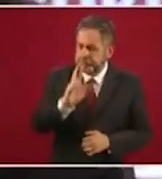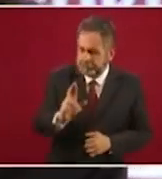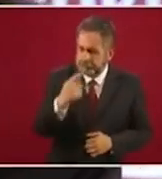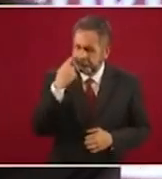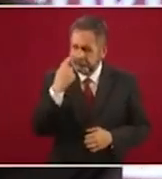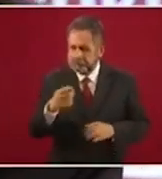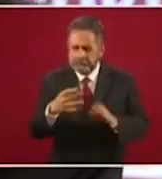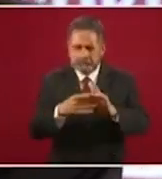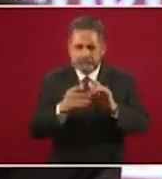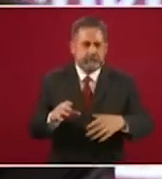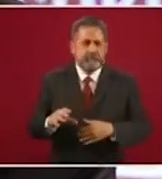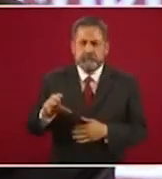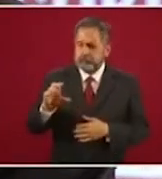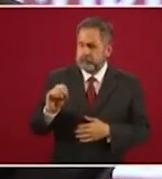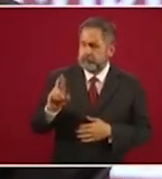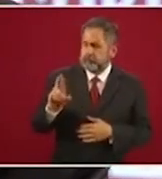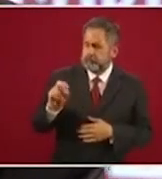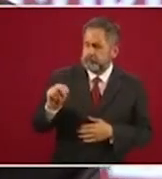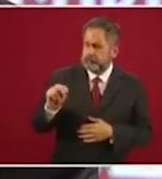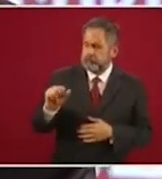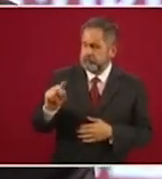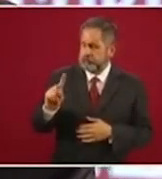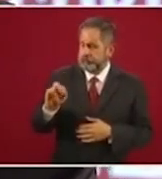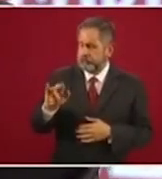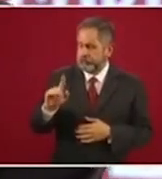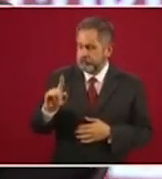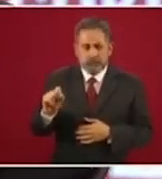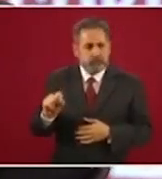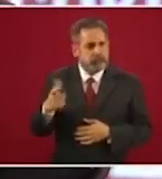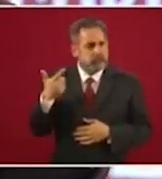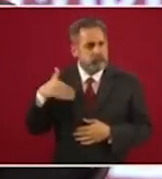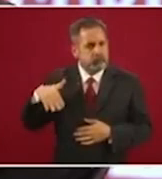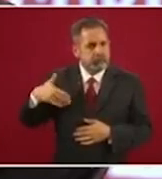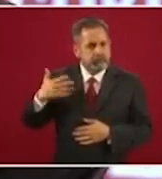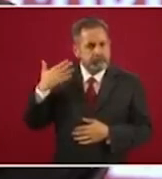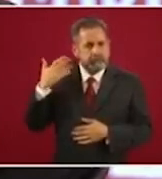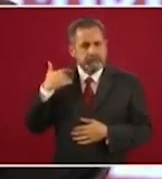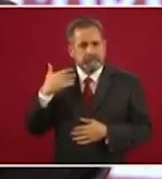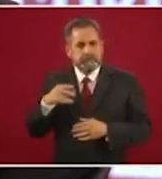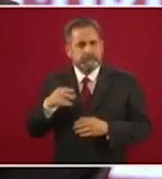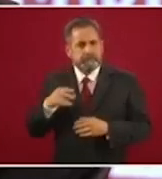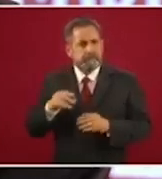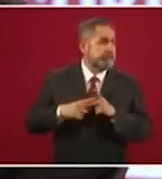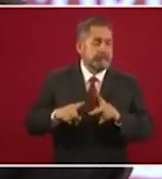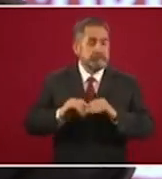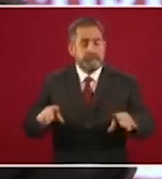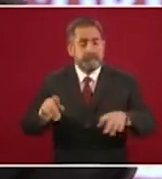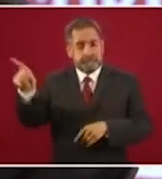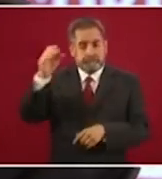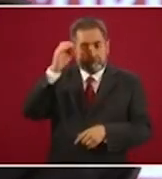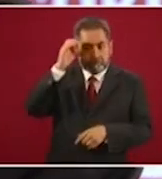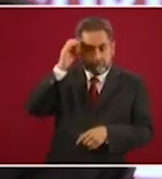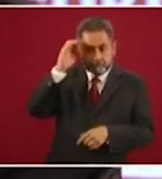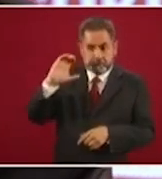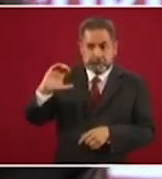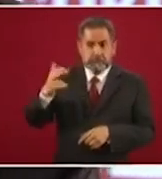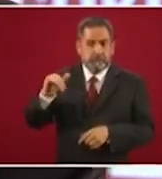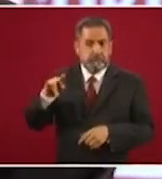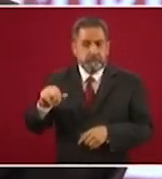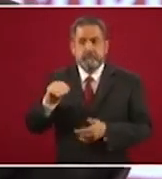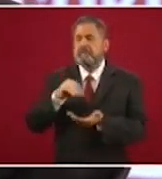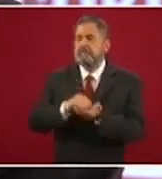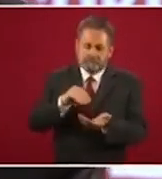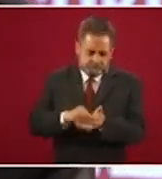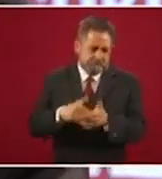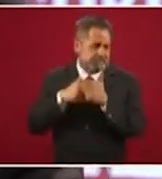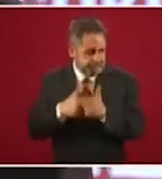El coronavirus, como hemos dicho desde el inicio de esta situación en China, se seguirá